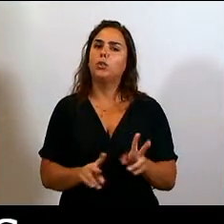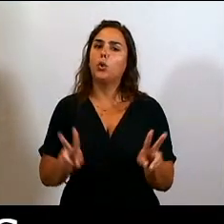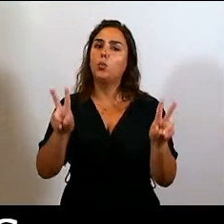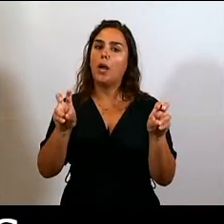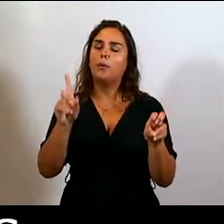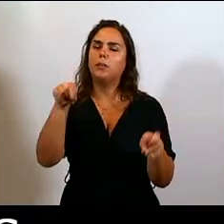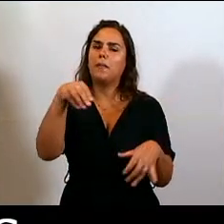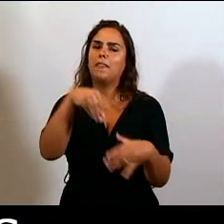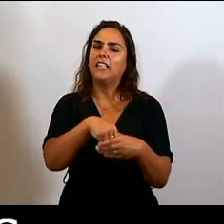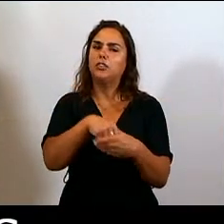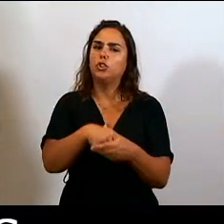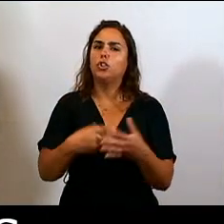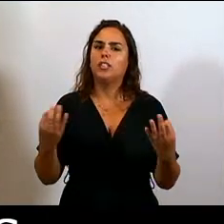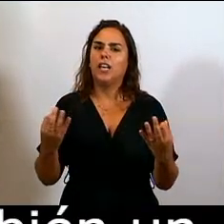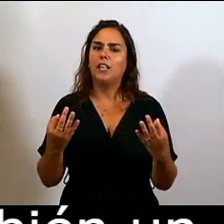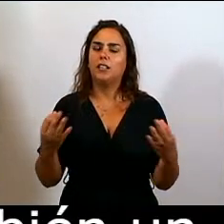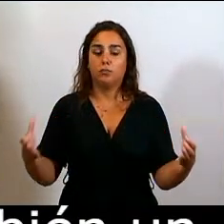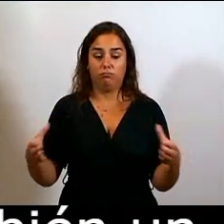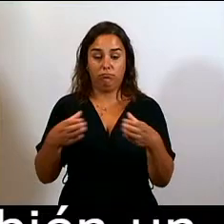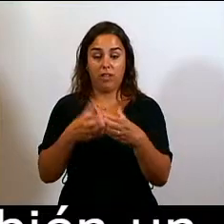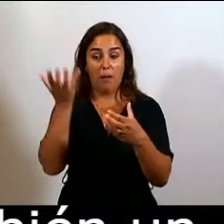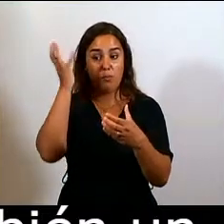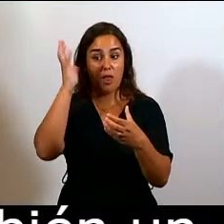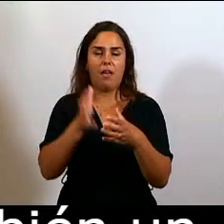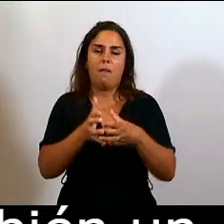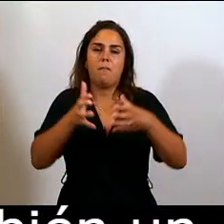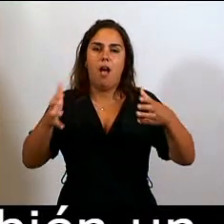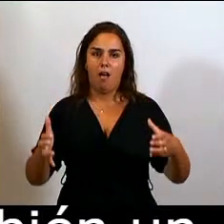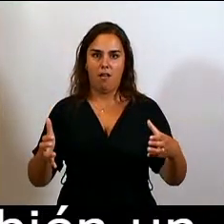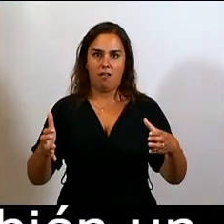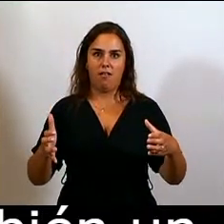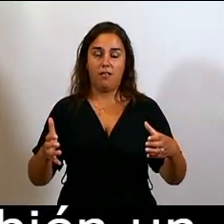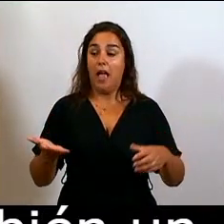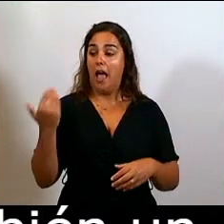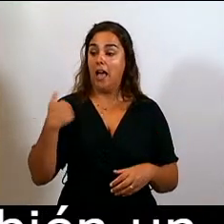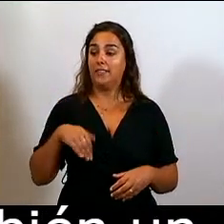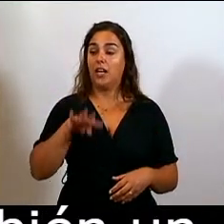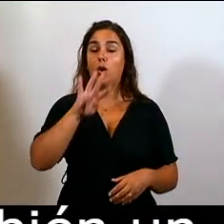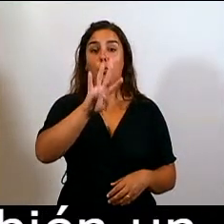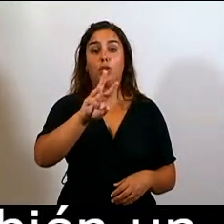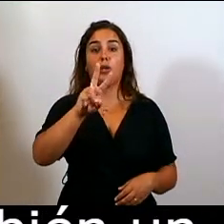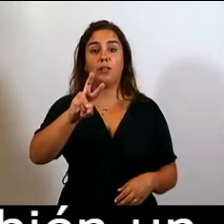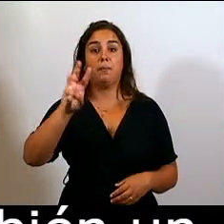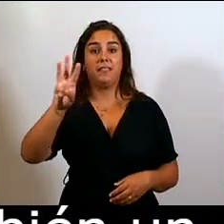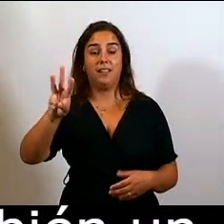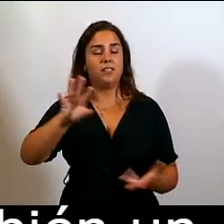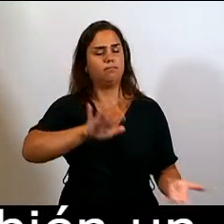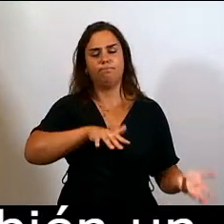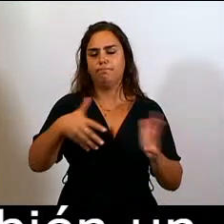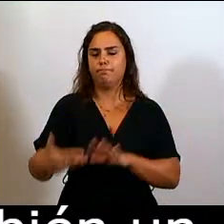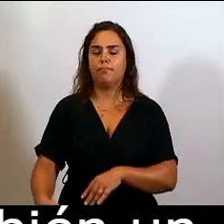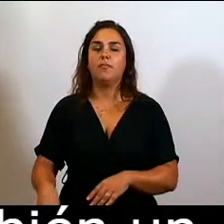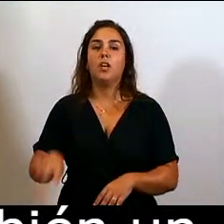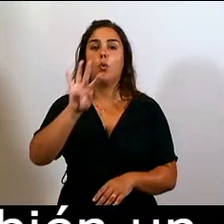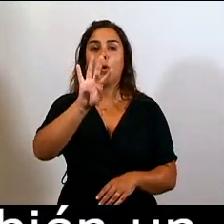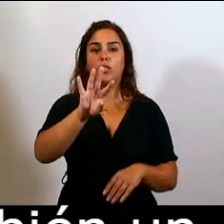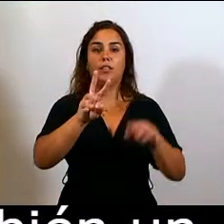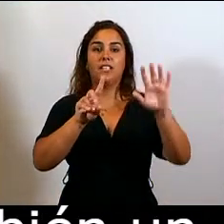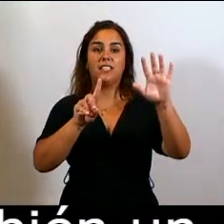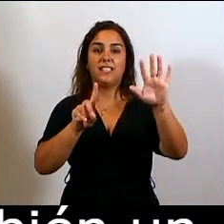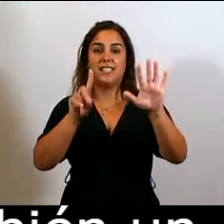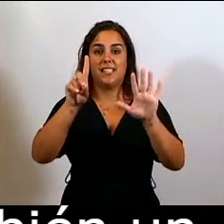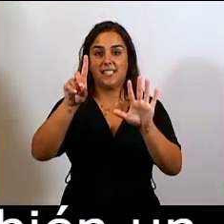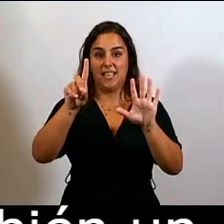también un incremento en la flota de ambulancias, pasando de 423 a